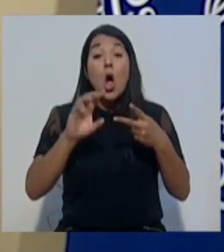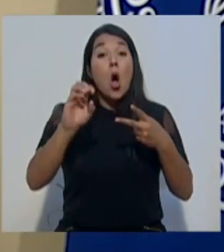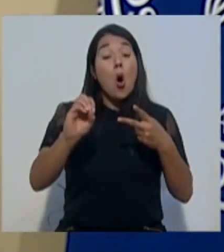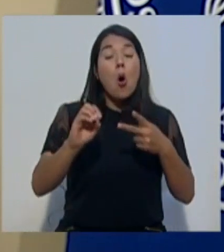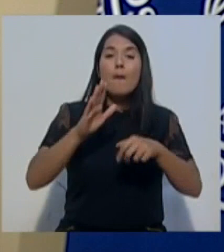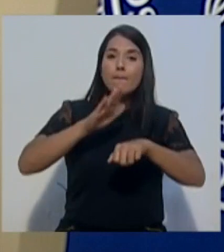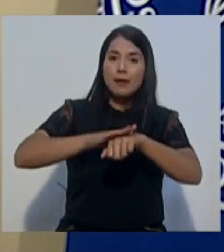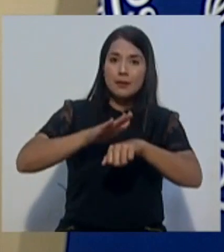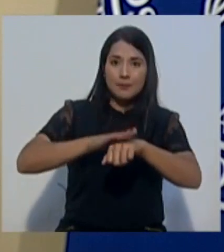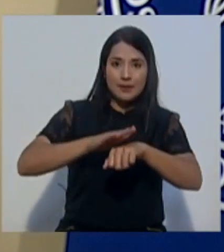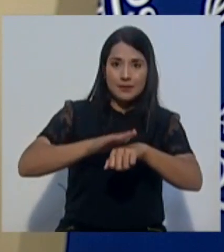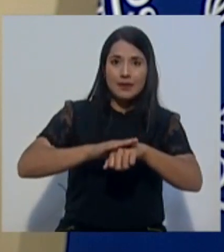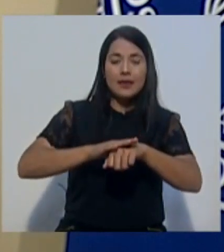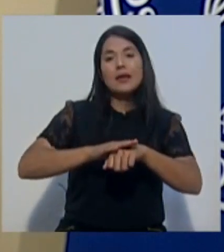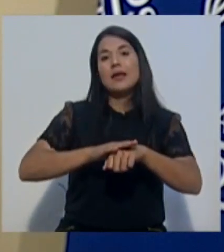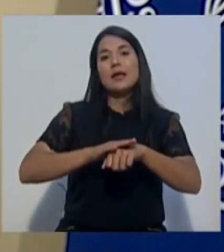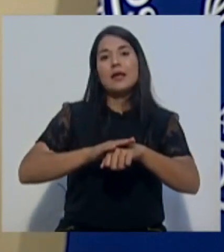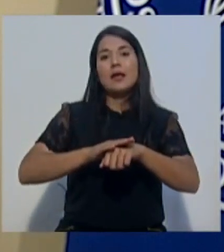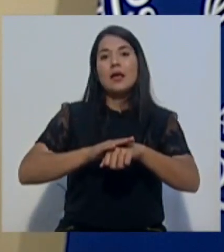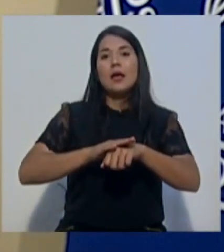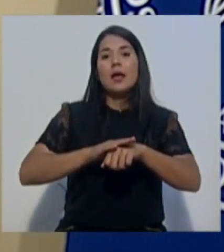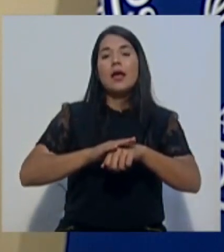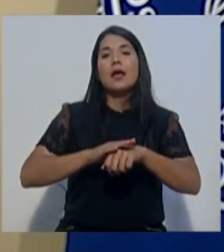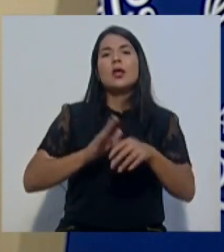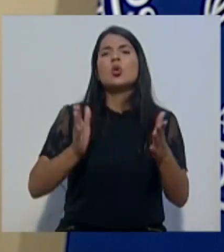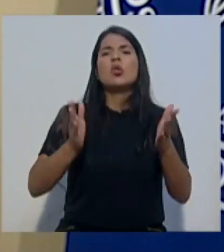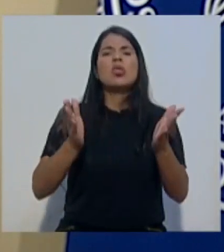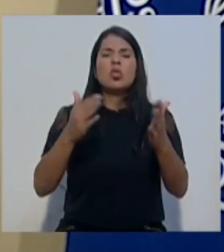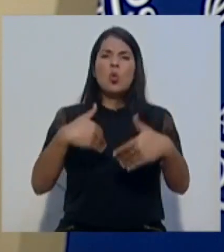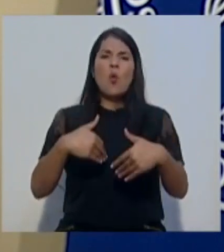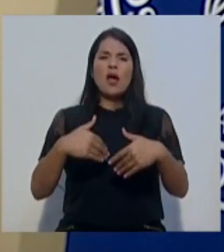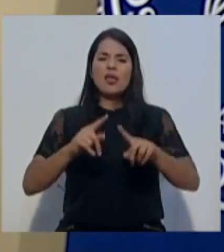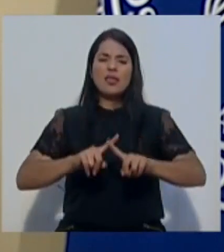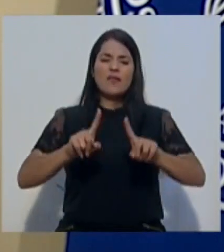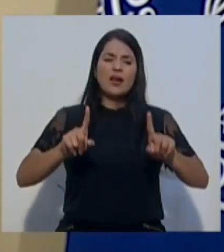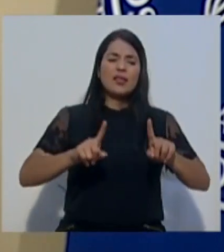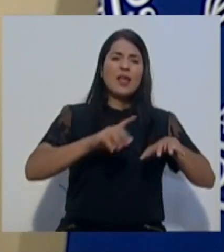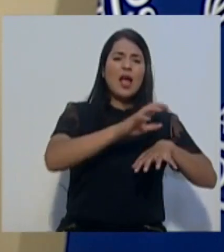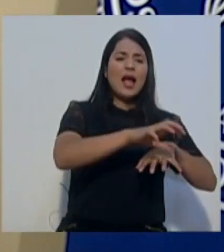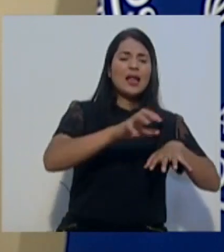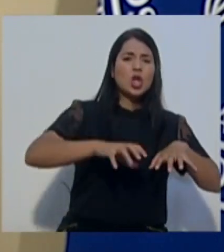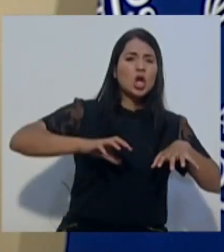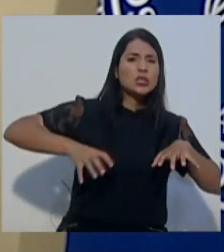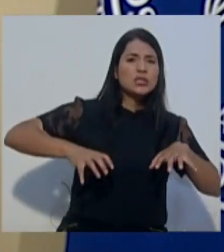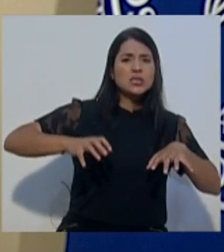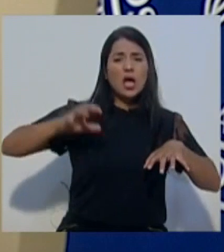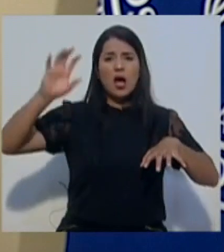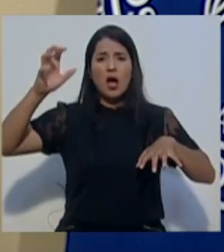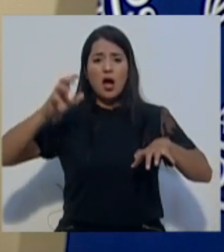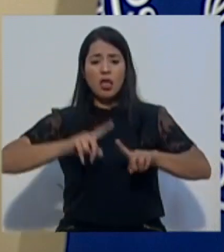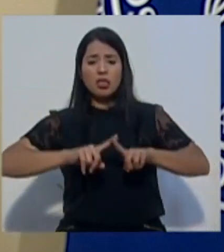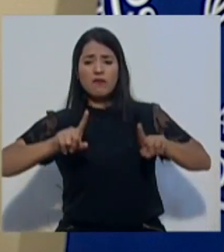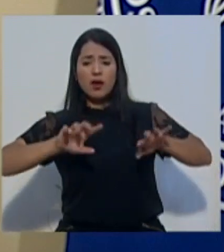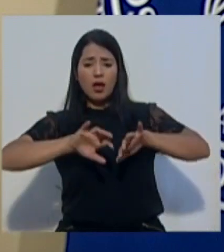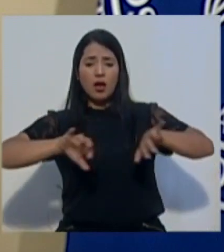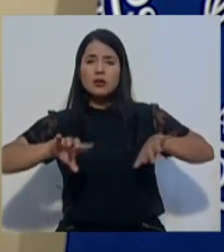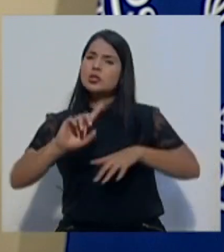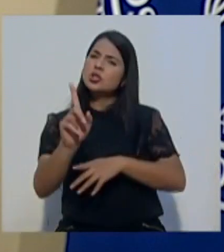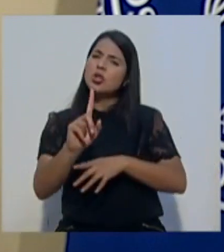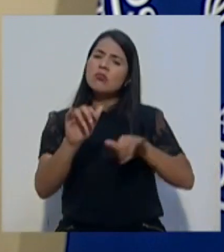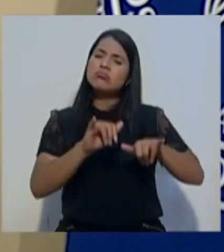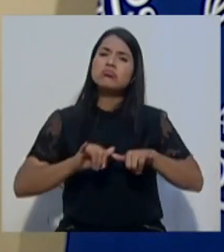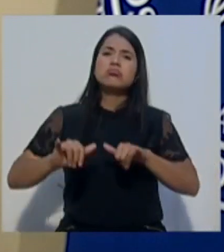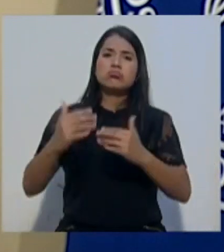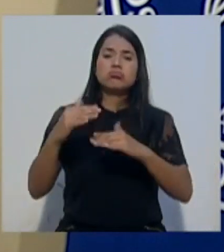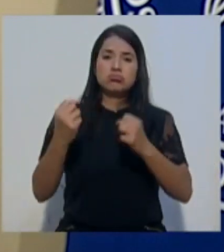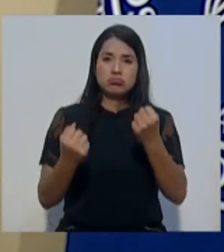entre cantones amarillos y cantones naranja, que seguirán existiendo cantones amarillos y naranja, pero es para señalar que ahí